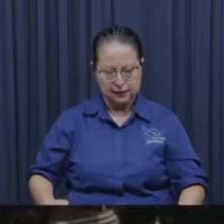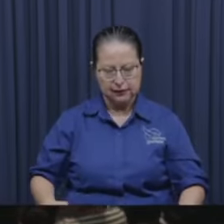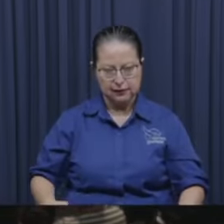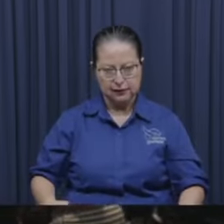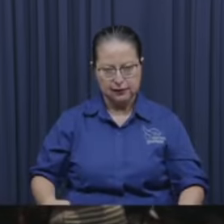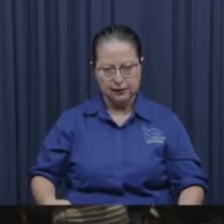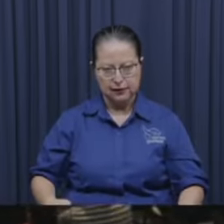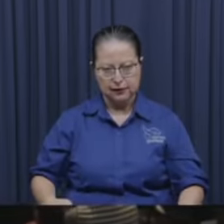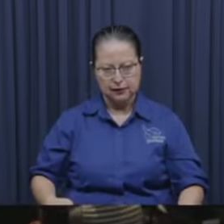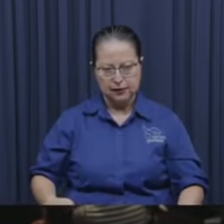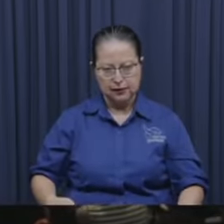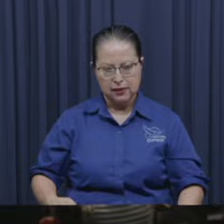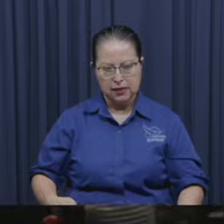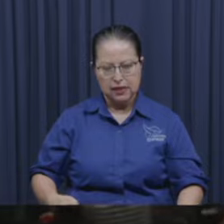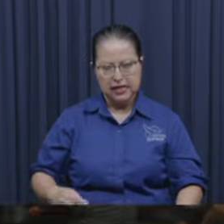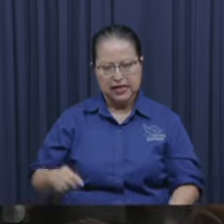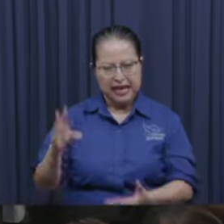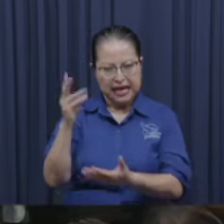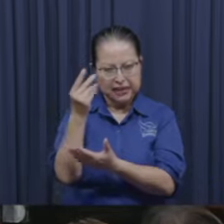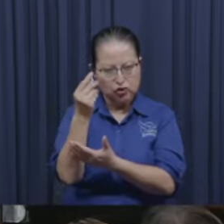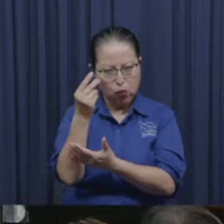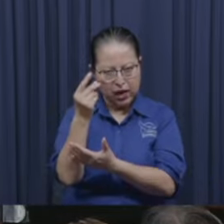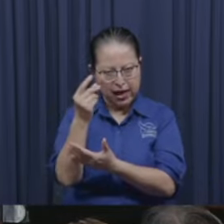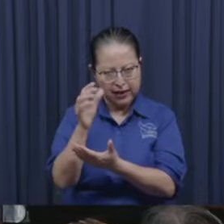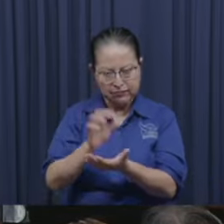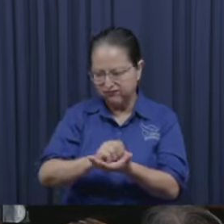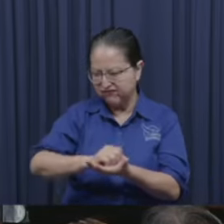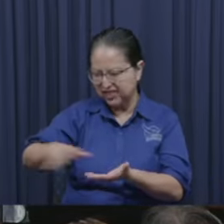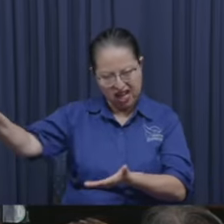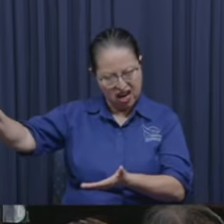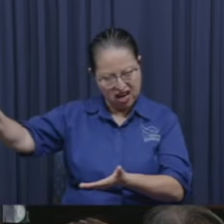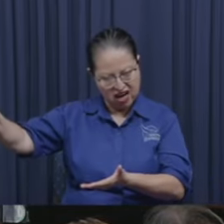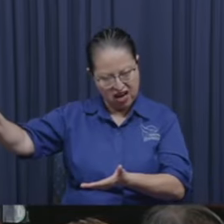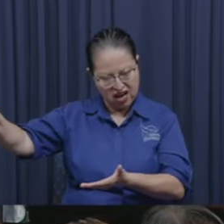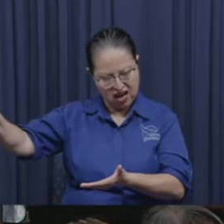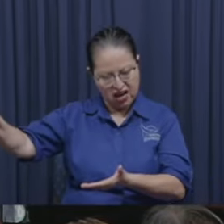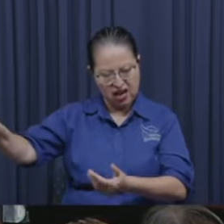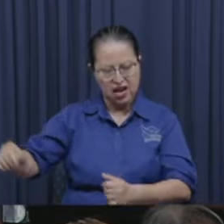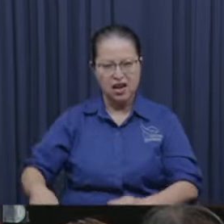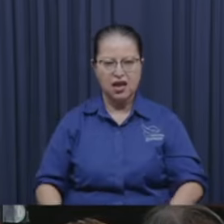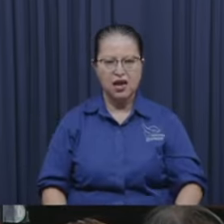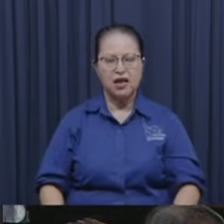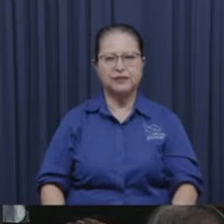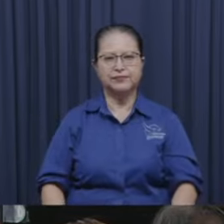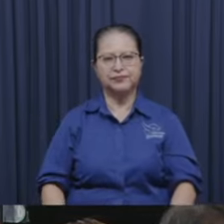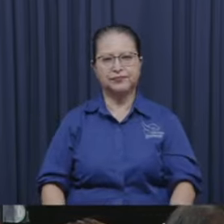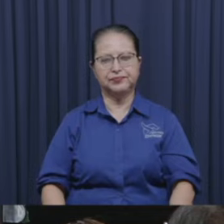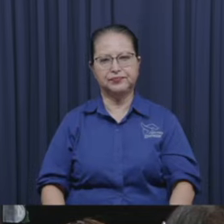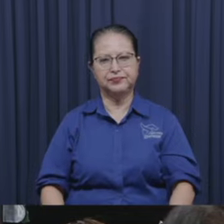desalojando al Dólar ya dije va Pero cómo hay dólar canadiense dólar eh